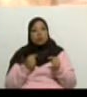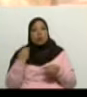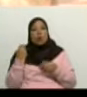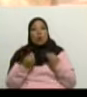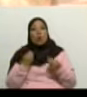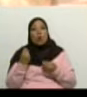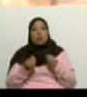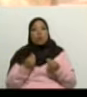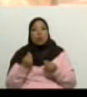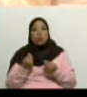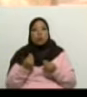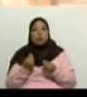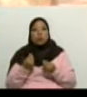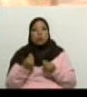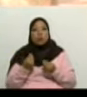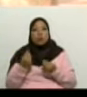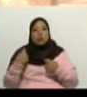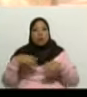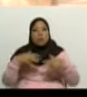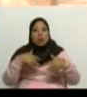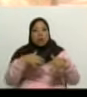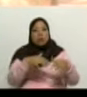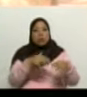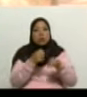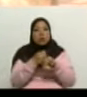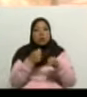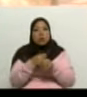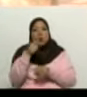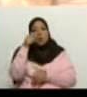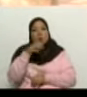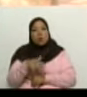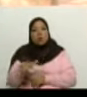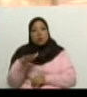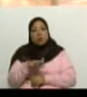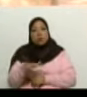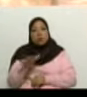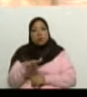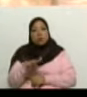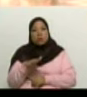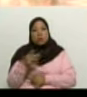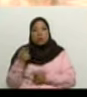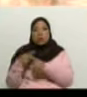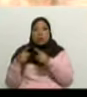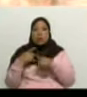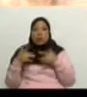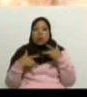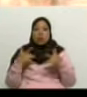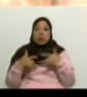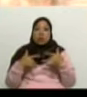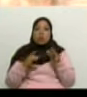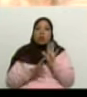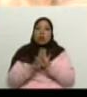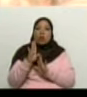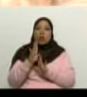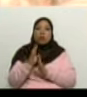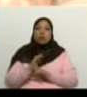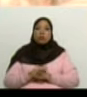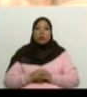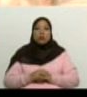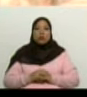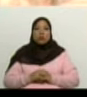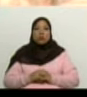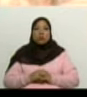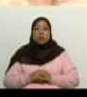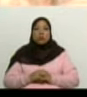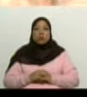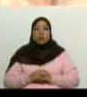está marchando el país, cómo está las diferentes actividades que se están desarrollando. Está